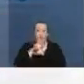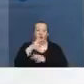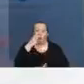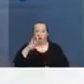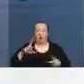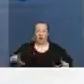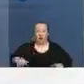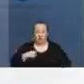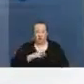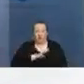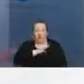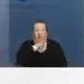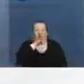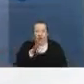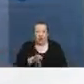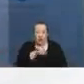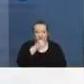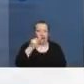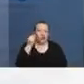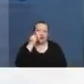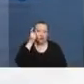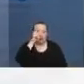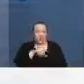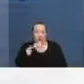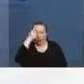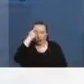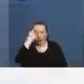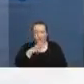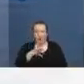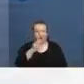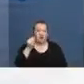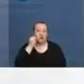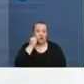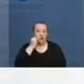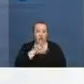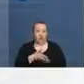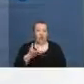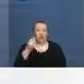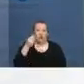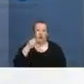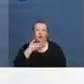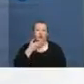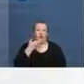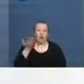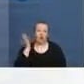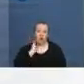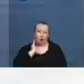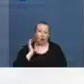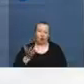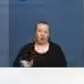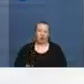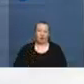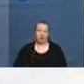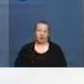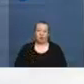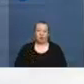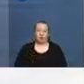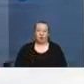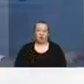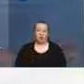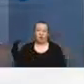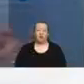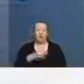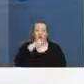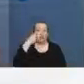náusea un tipo ignorante y perverso hipócrita o sea decir que apagamos los radares o sea el